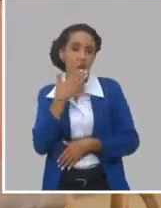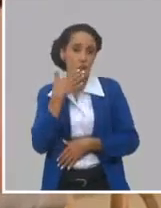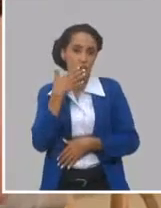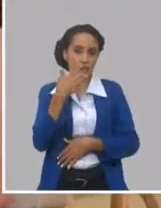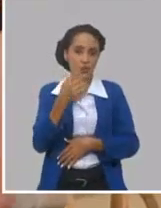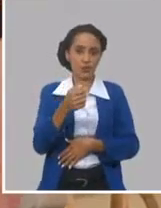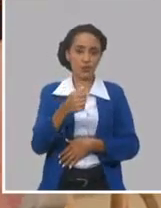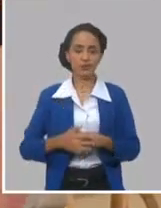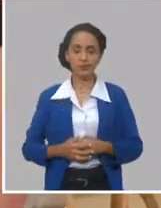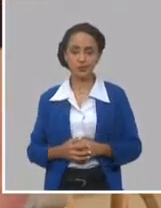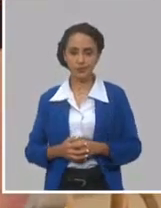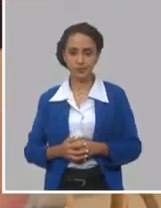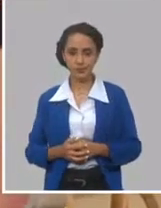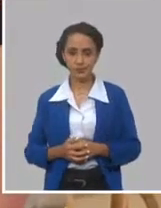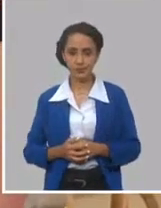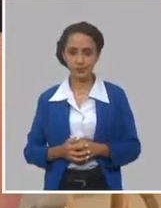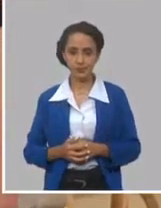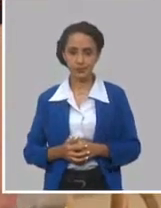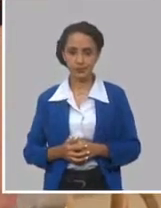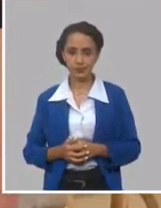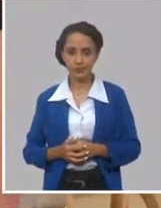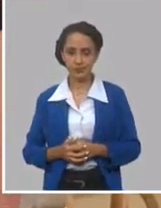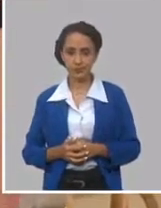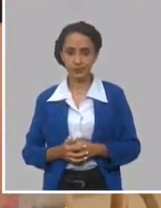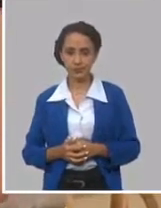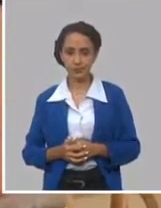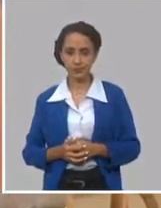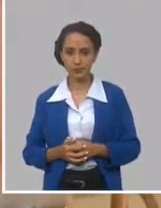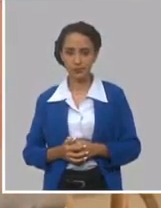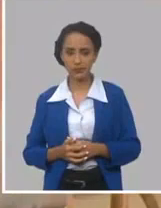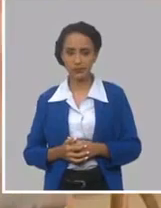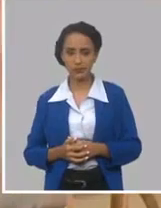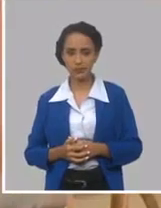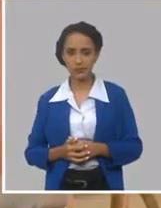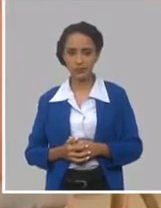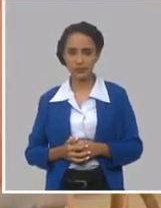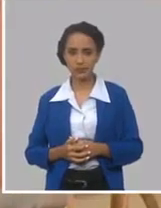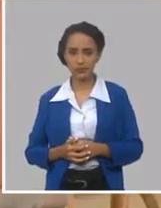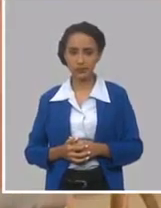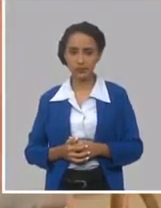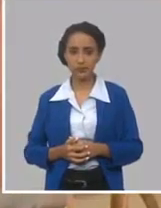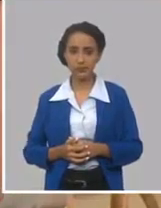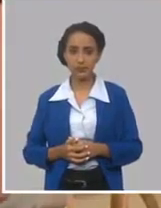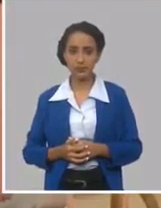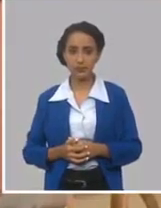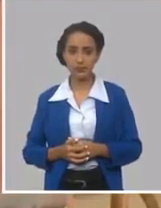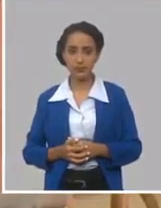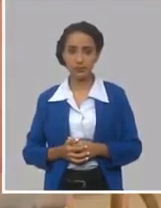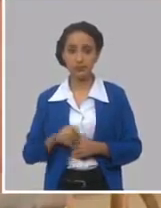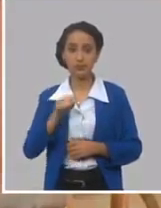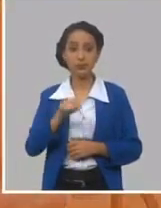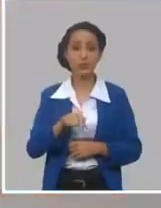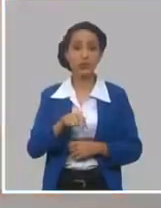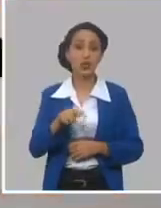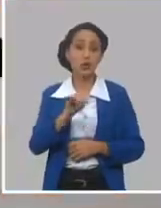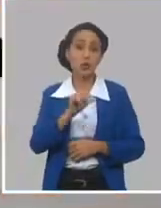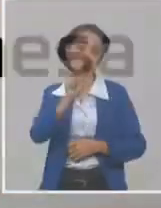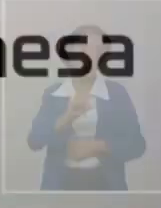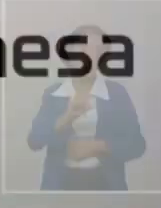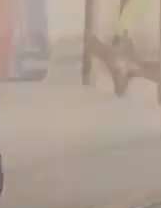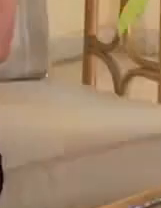Es decir, estamos hablando de atribuciones de prestigio, porque el prestigio también es atribuido por los